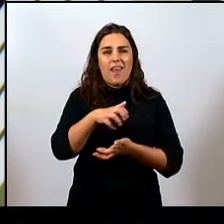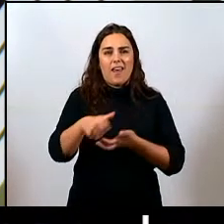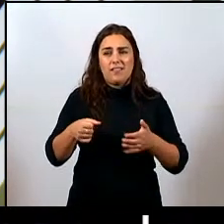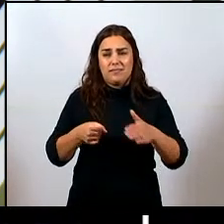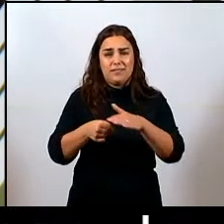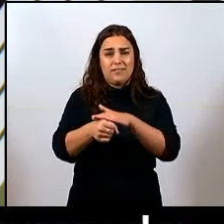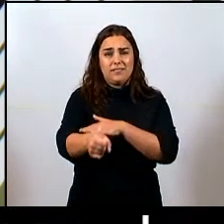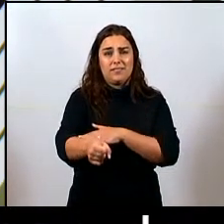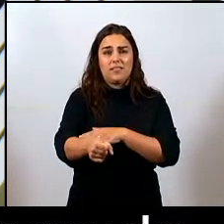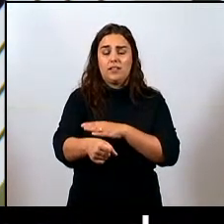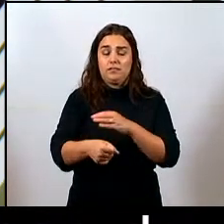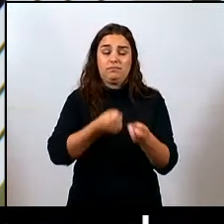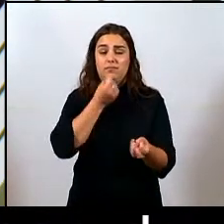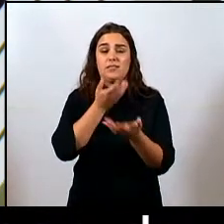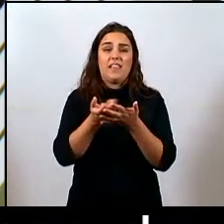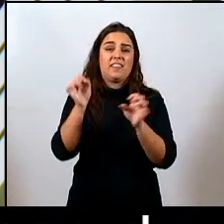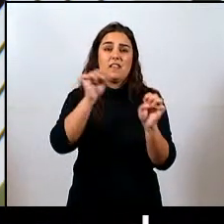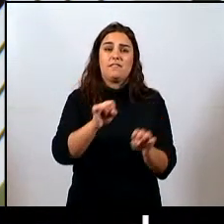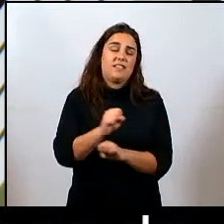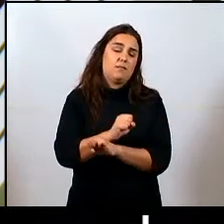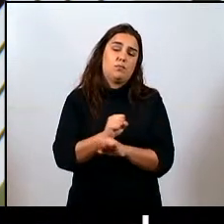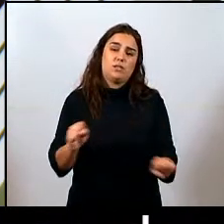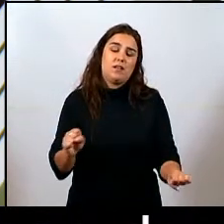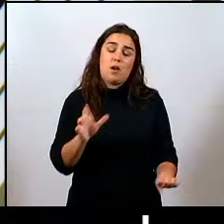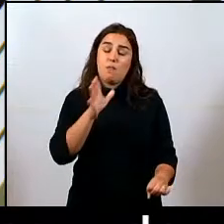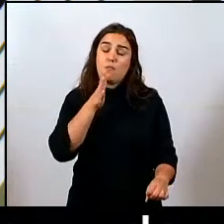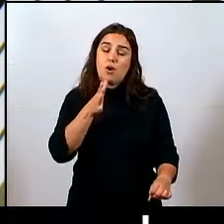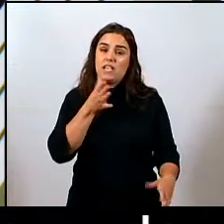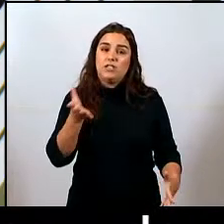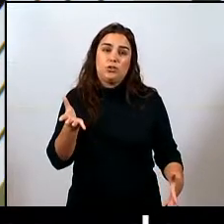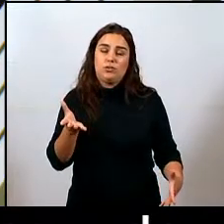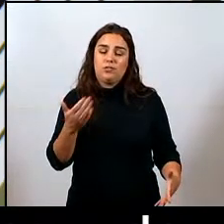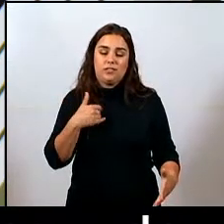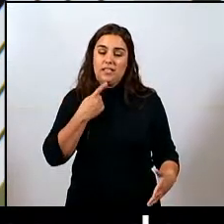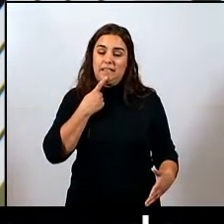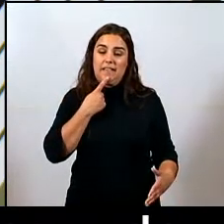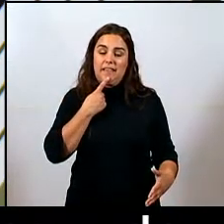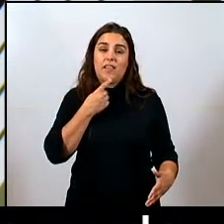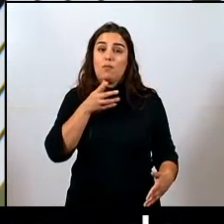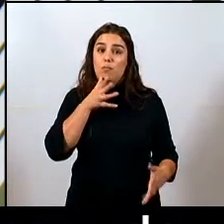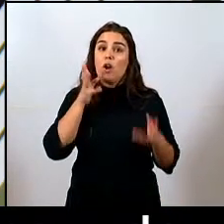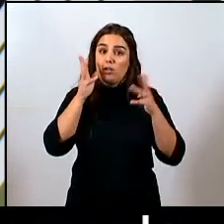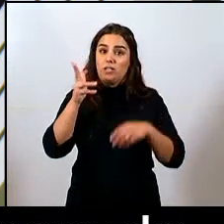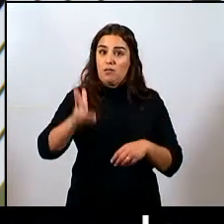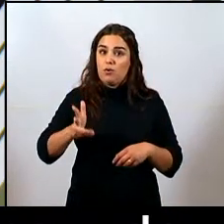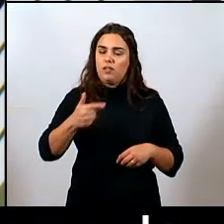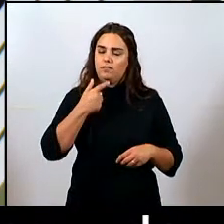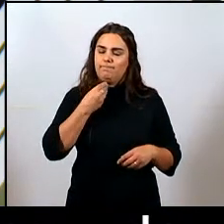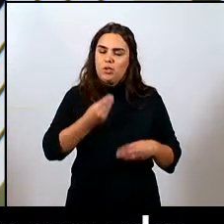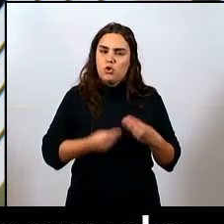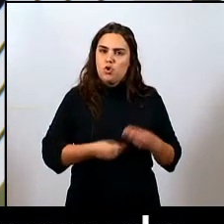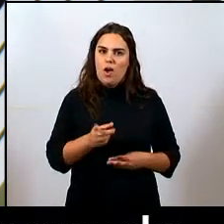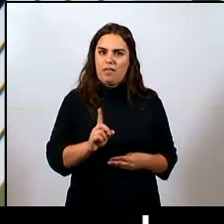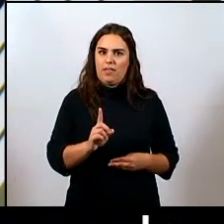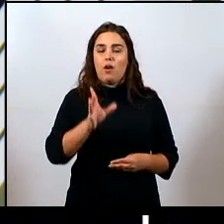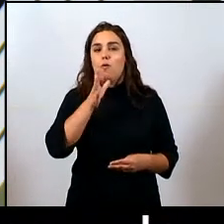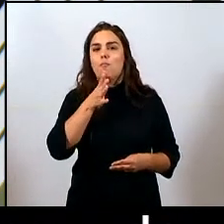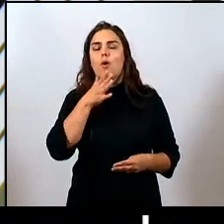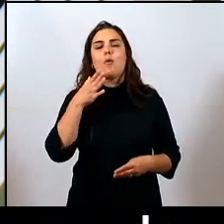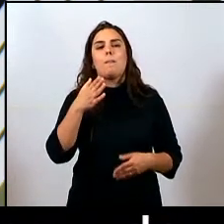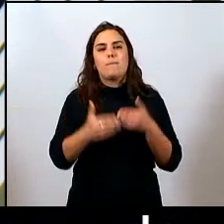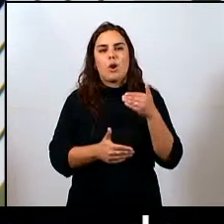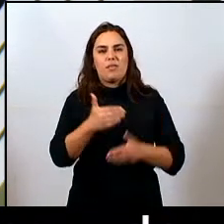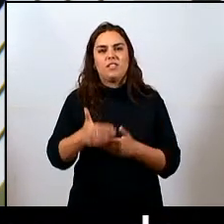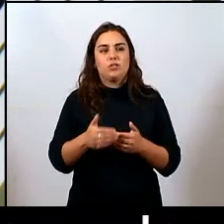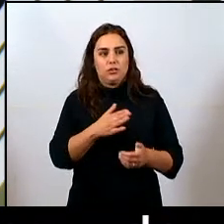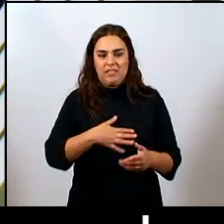hace imposible que pueda defenderse y por eso se ha acogido, por recomendación de sus abogados, a no hacerlo, cuando es un proceso que evidentemente todo el mundo quiere